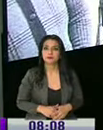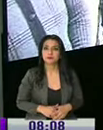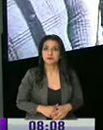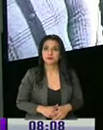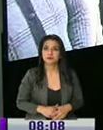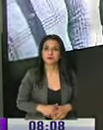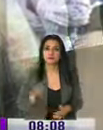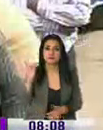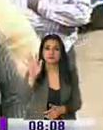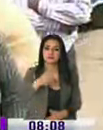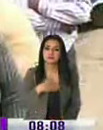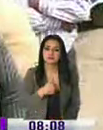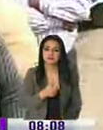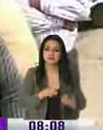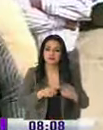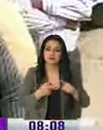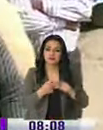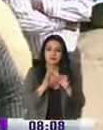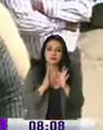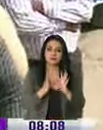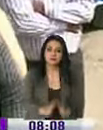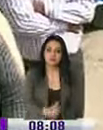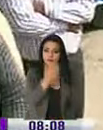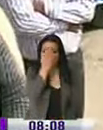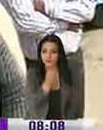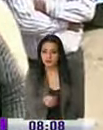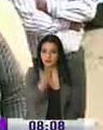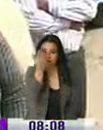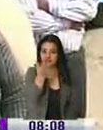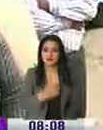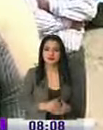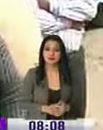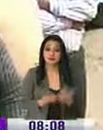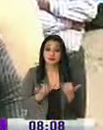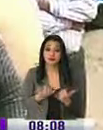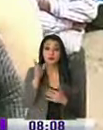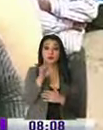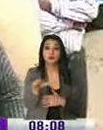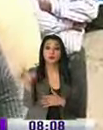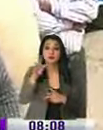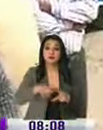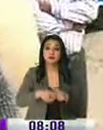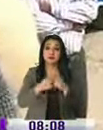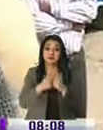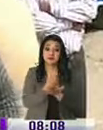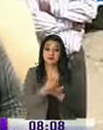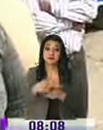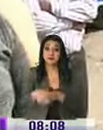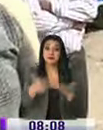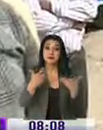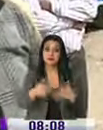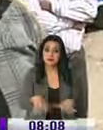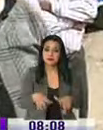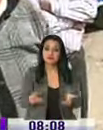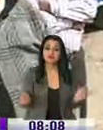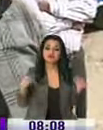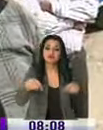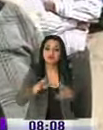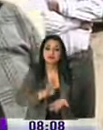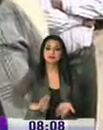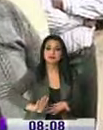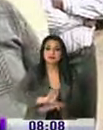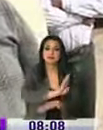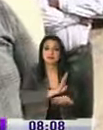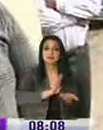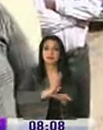Hola, ¿qué tal amigos televidentes? Mi querido Robert, muy buenos días. En efecto, este día lunes, inicio de semana, nosotros nos encontramos aquí en el barrio San Francisco,